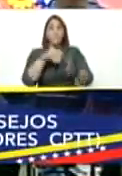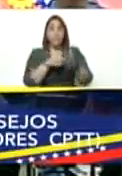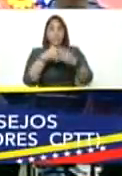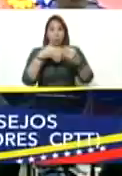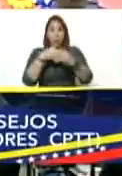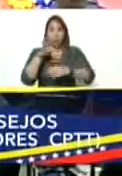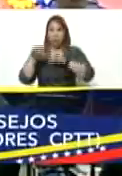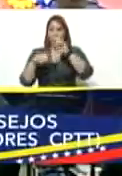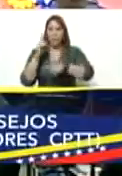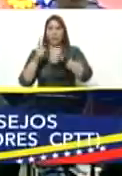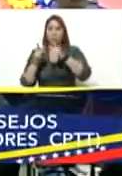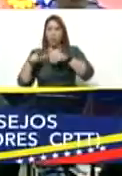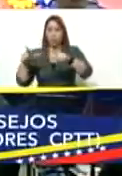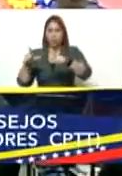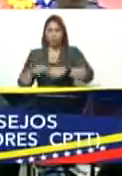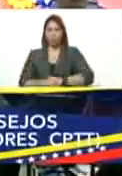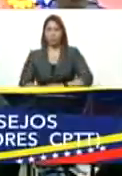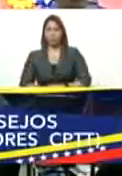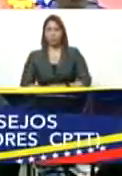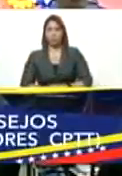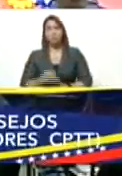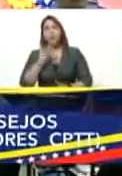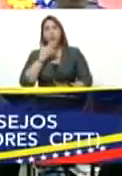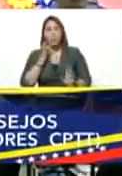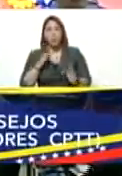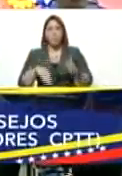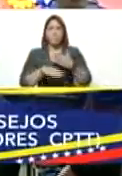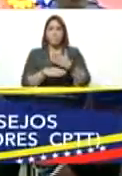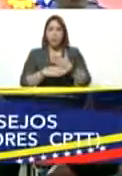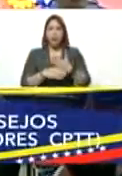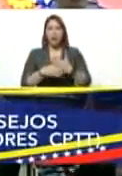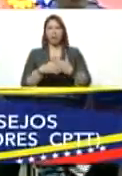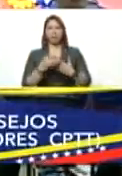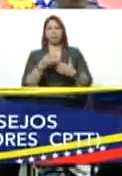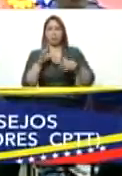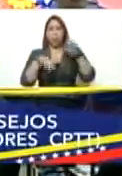algún sitio. Por ejemplo, vas a un bodegón